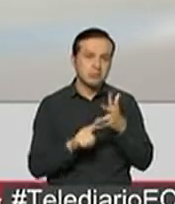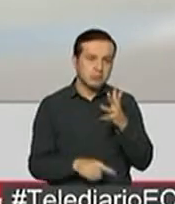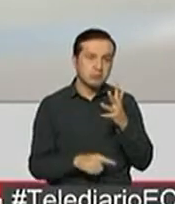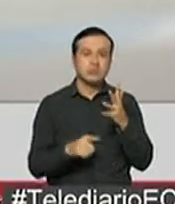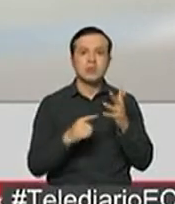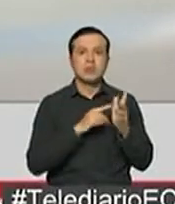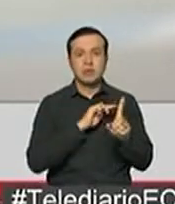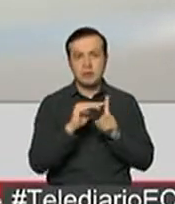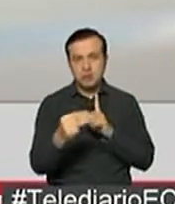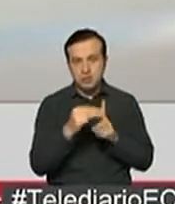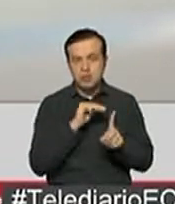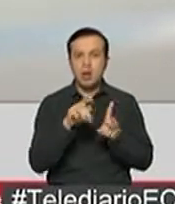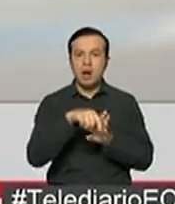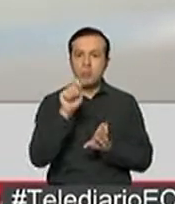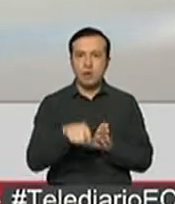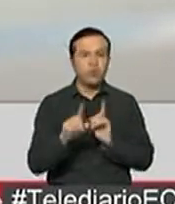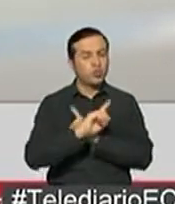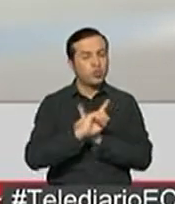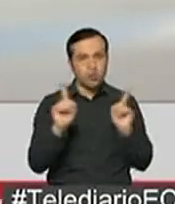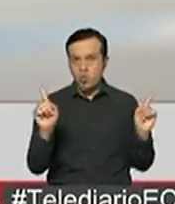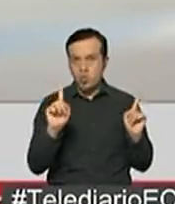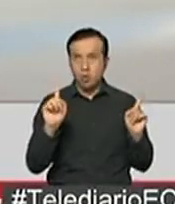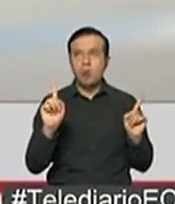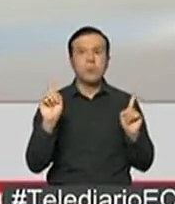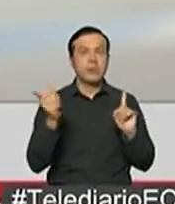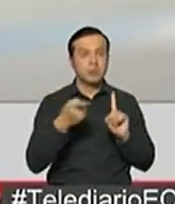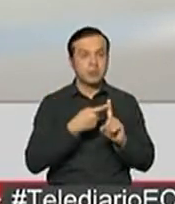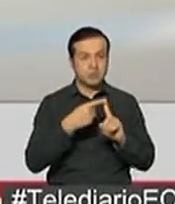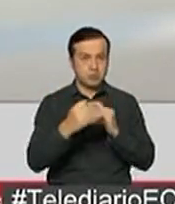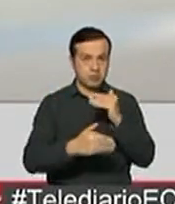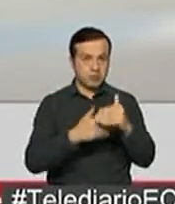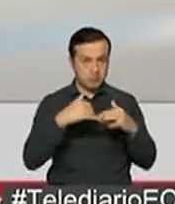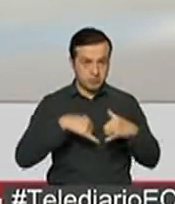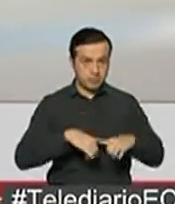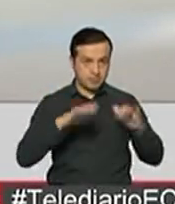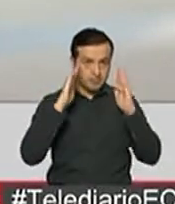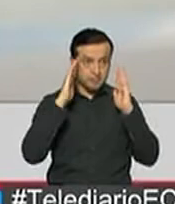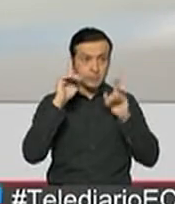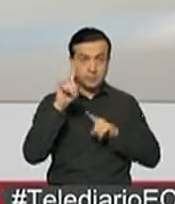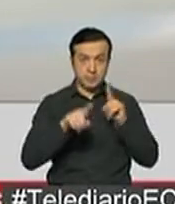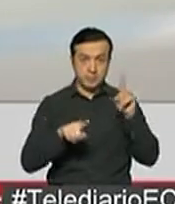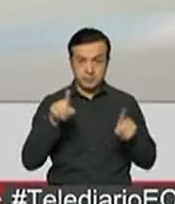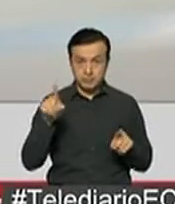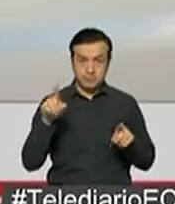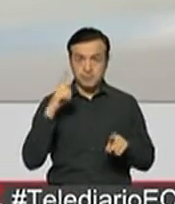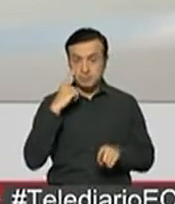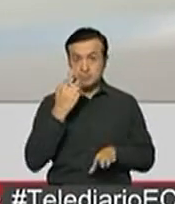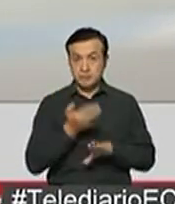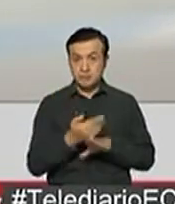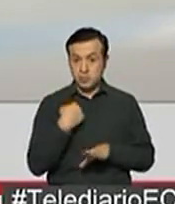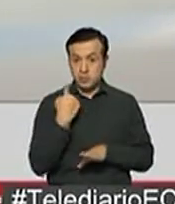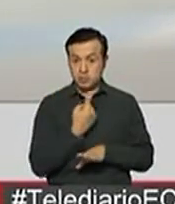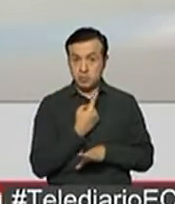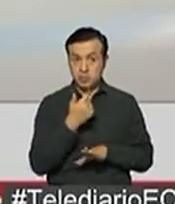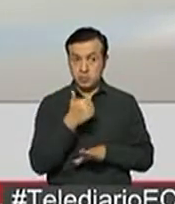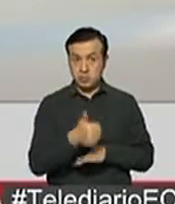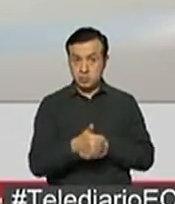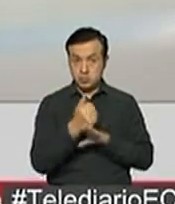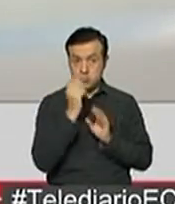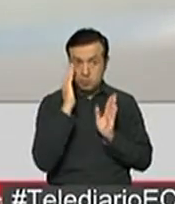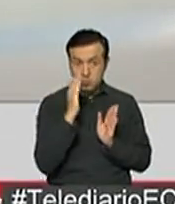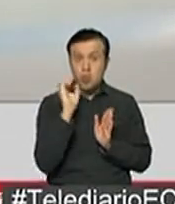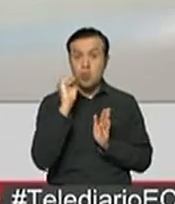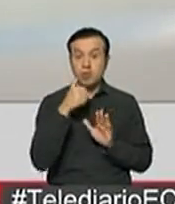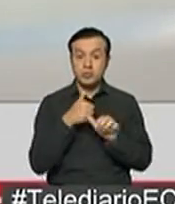escribir contratar un abogado sino que van directamente y nos lo ponen nosotros lo procesamos y en ciertos casos podemos llevarlos nosotros mismos en las autoridades o